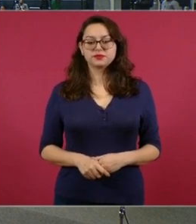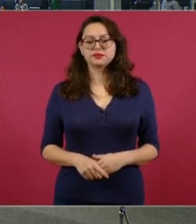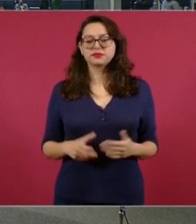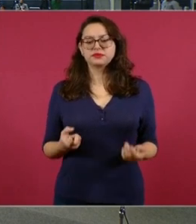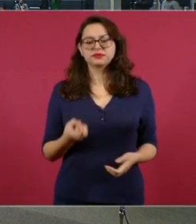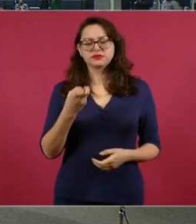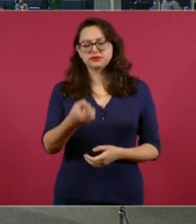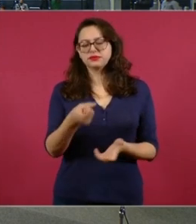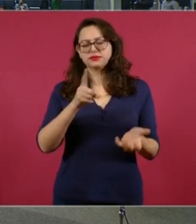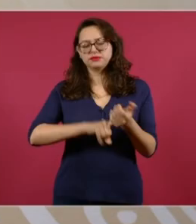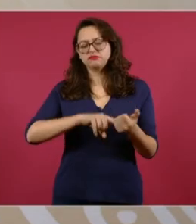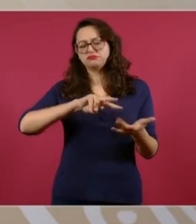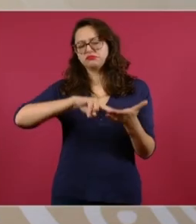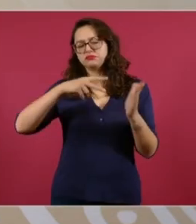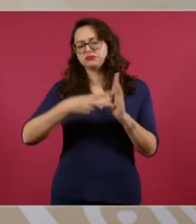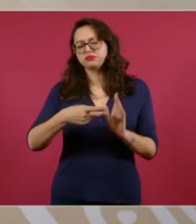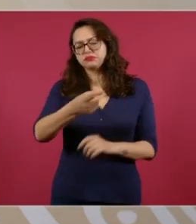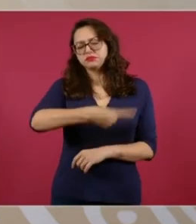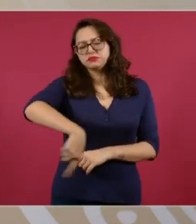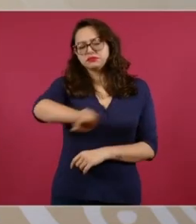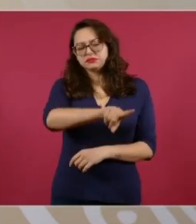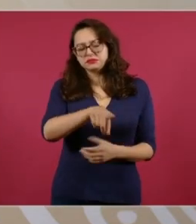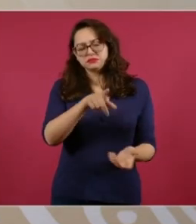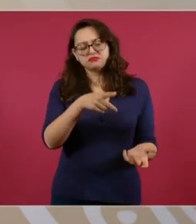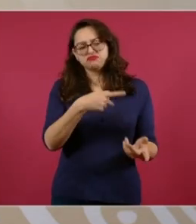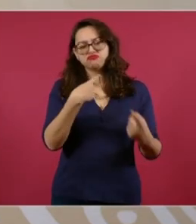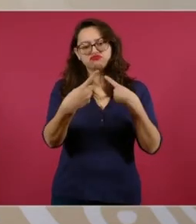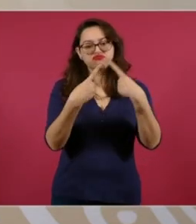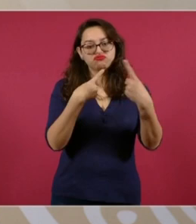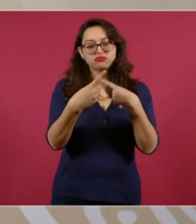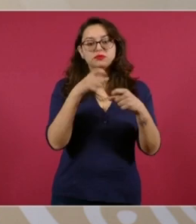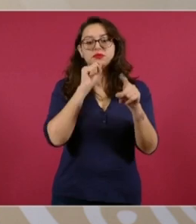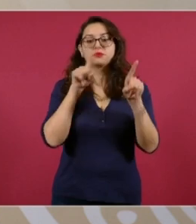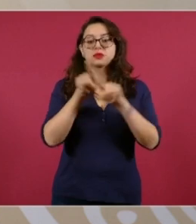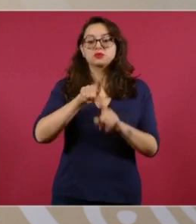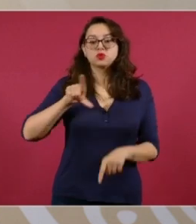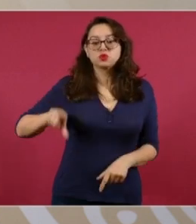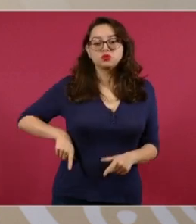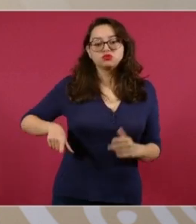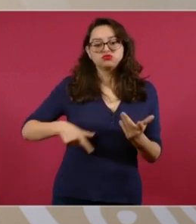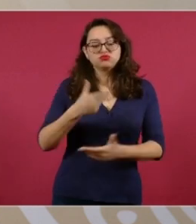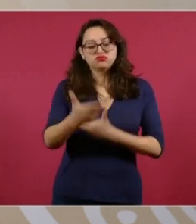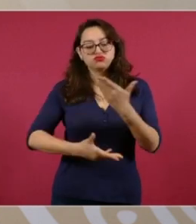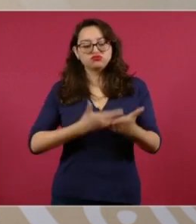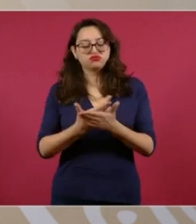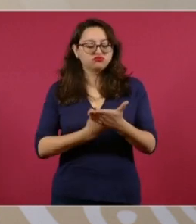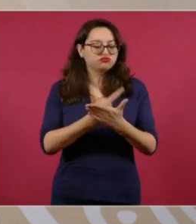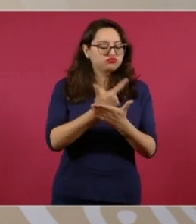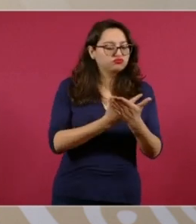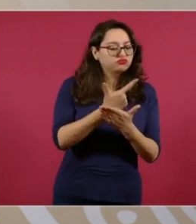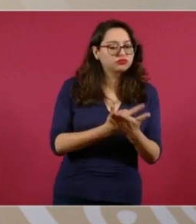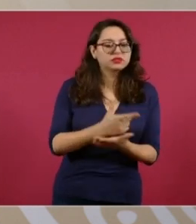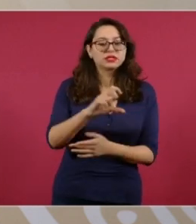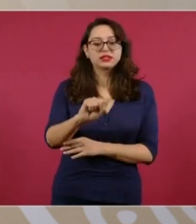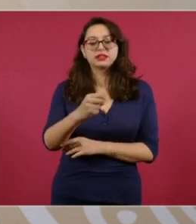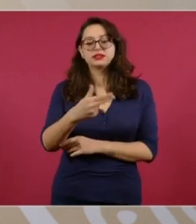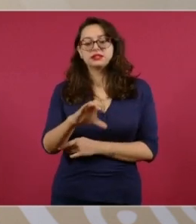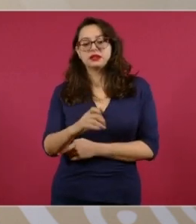técnicos y los servidores públicos, los economistas de Hacienda.